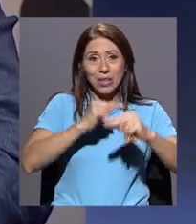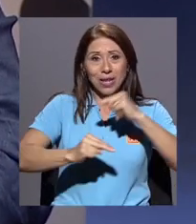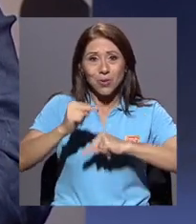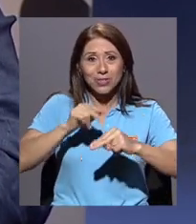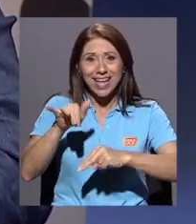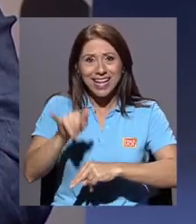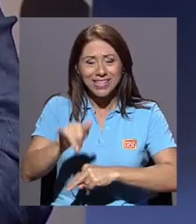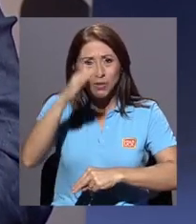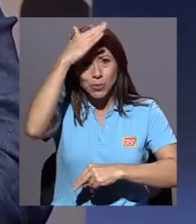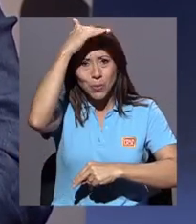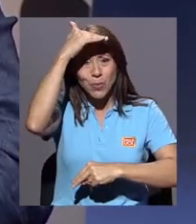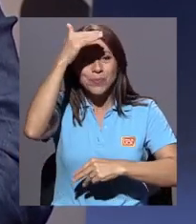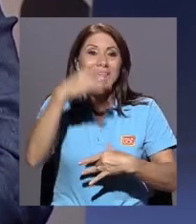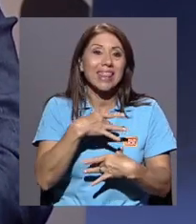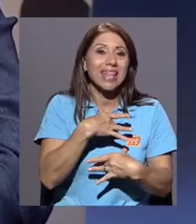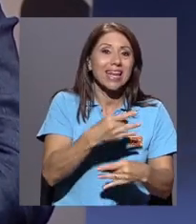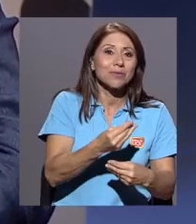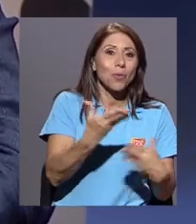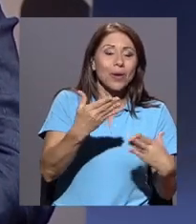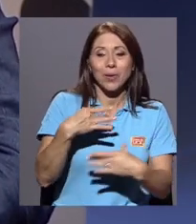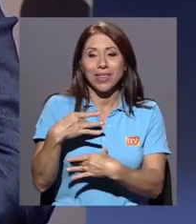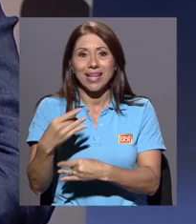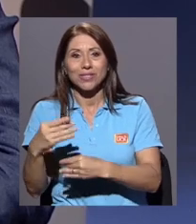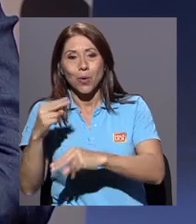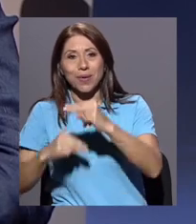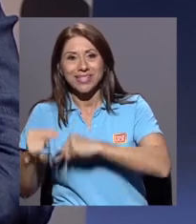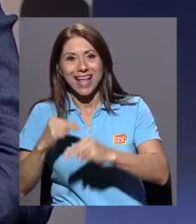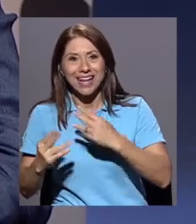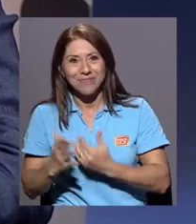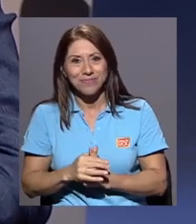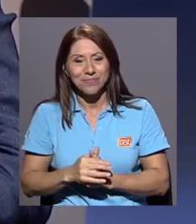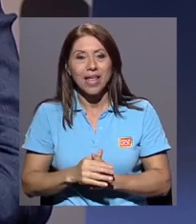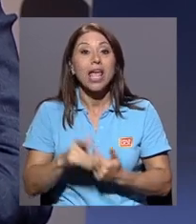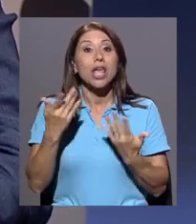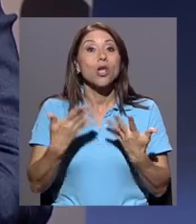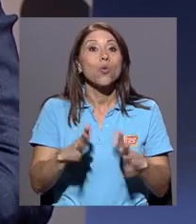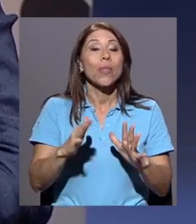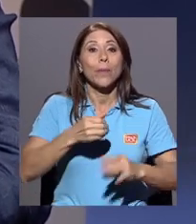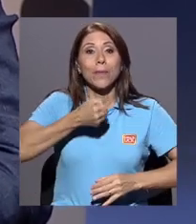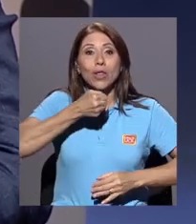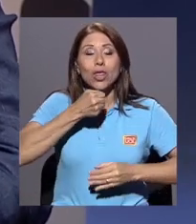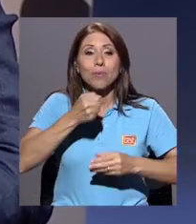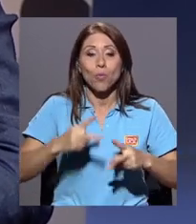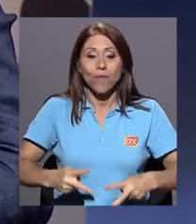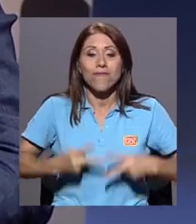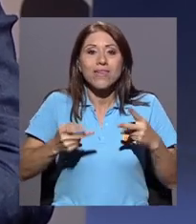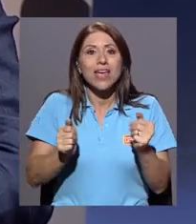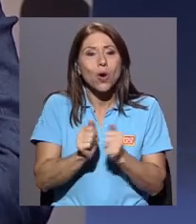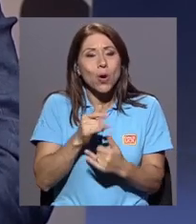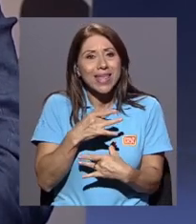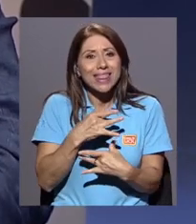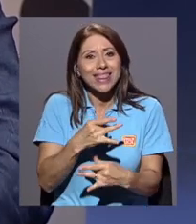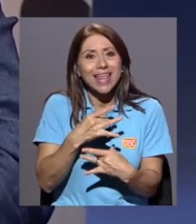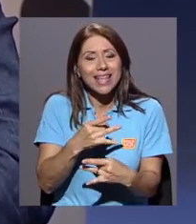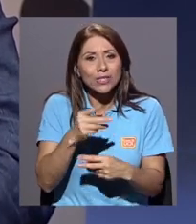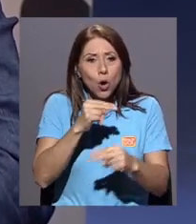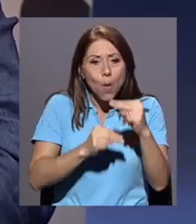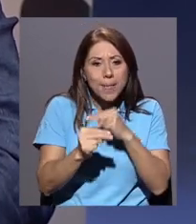decir, lo que podemos llamar el interés público y el interés comercial. Y mientras el periodismo viva del interés comercial, digamos, es muy